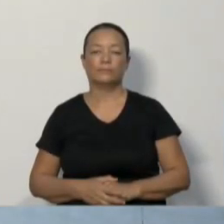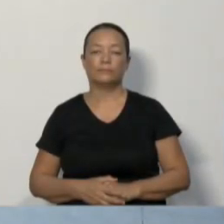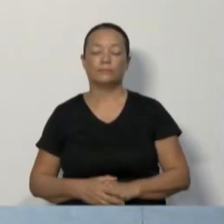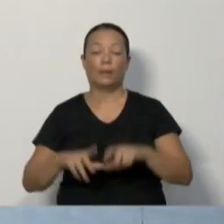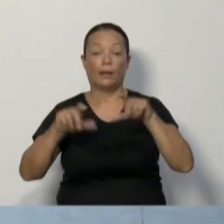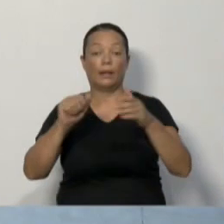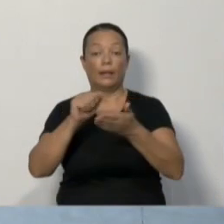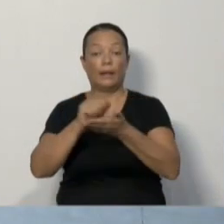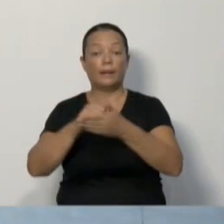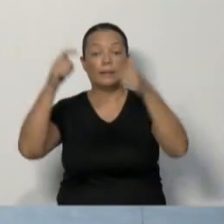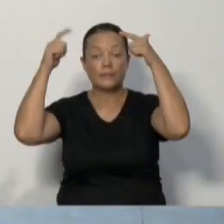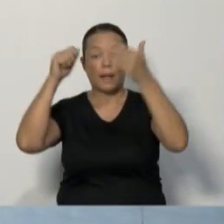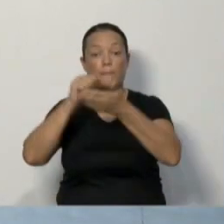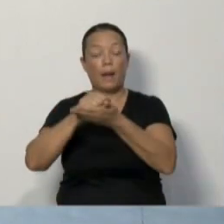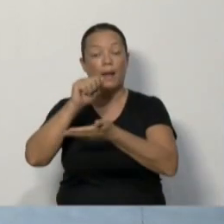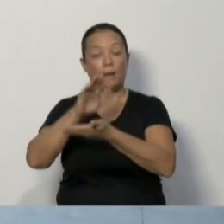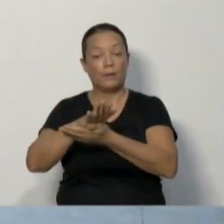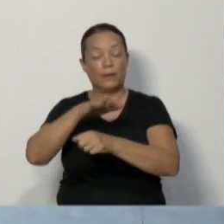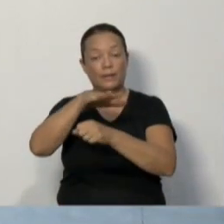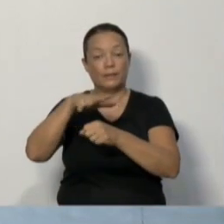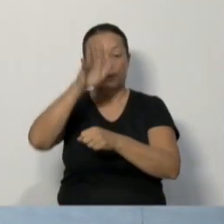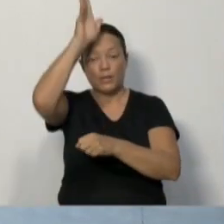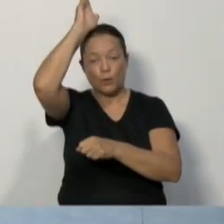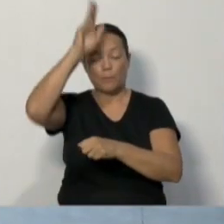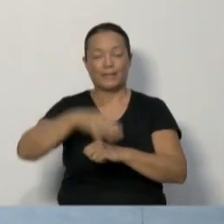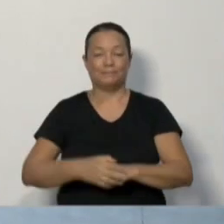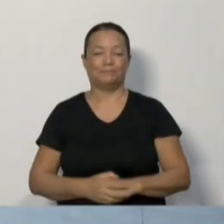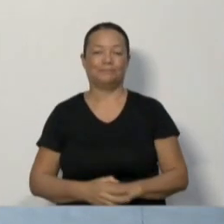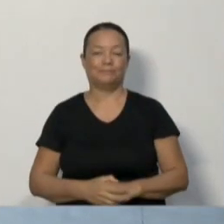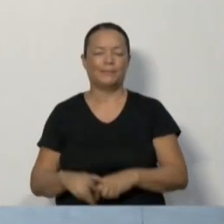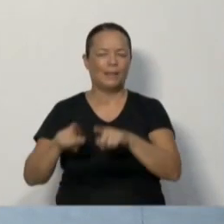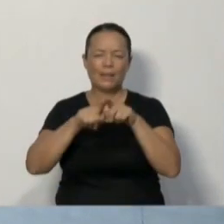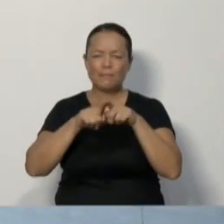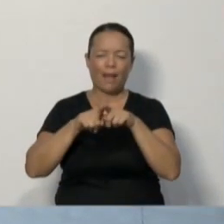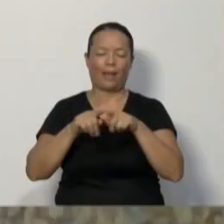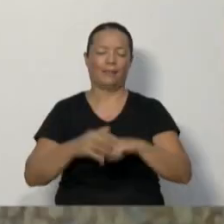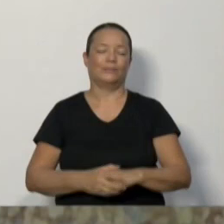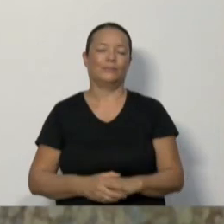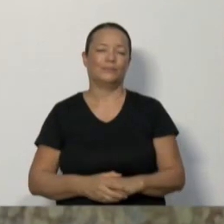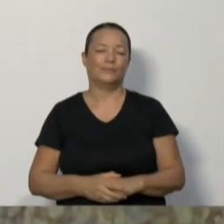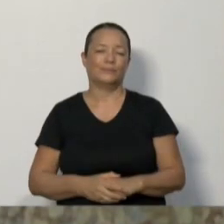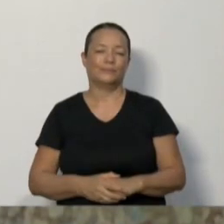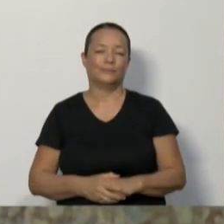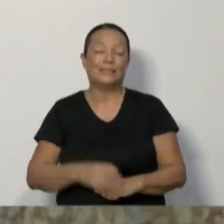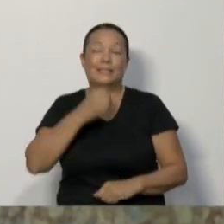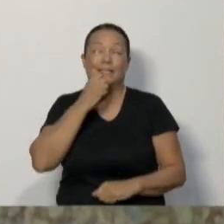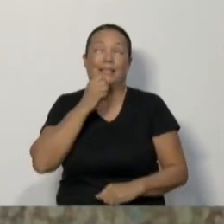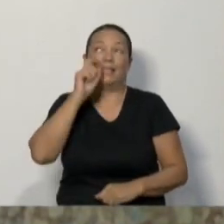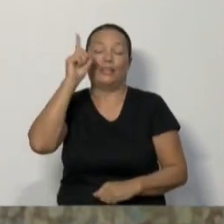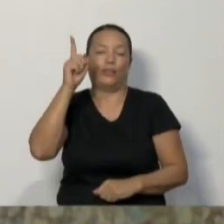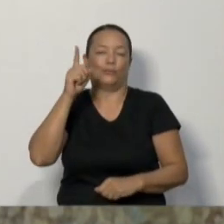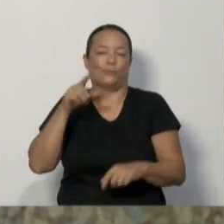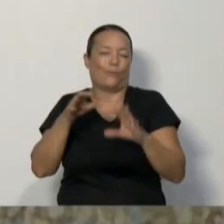Lectura de la carta del apóstol San Pablo a los cristianos de Roma. Hermanos, si Dios está